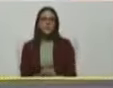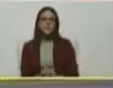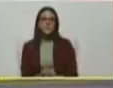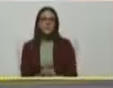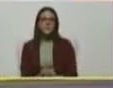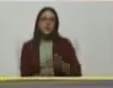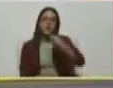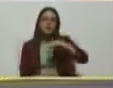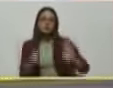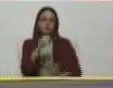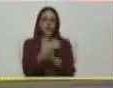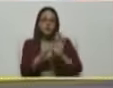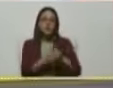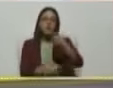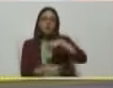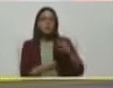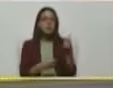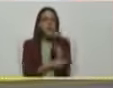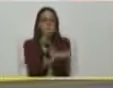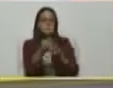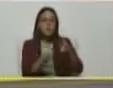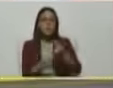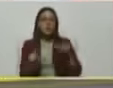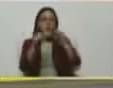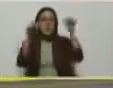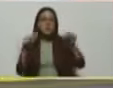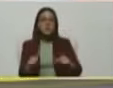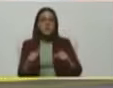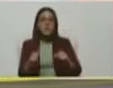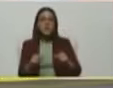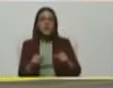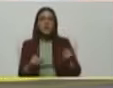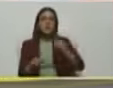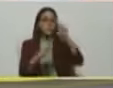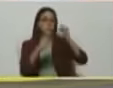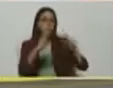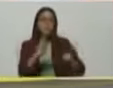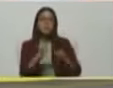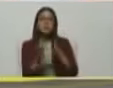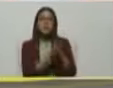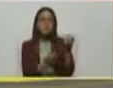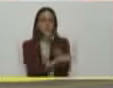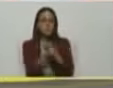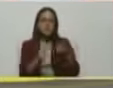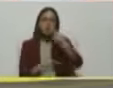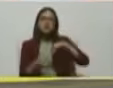Hemos defendido nuestra moneda en el marco de un sistema multimonetario que tenemos.